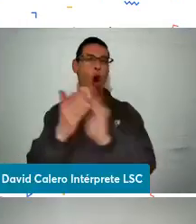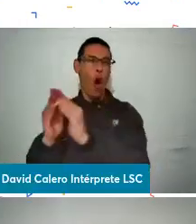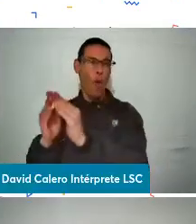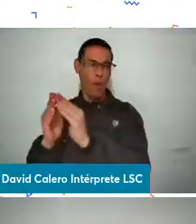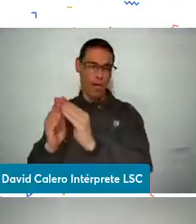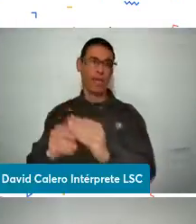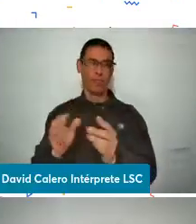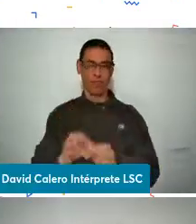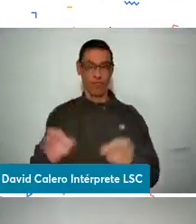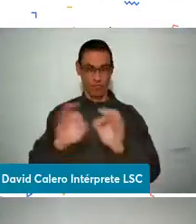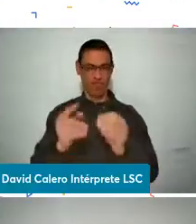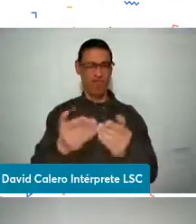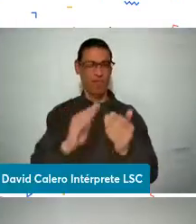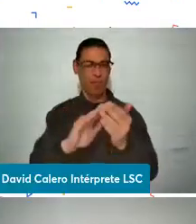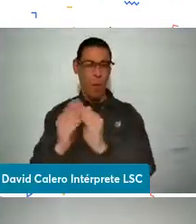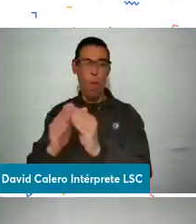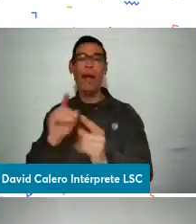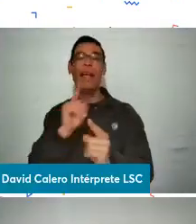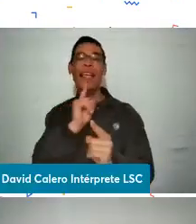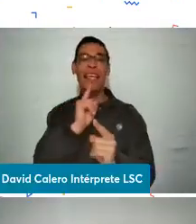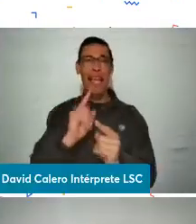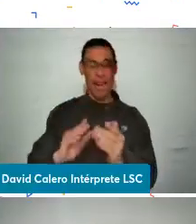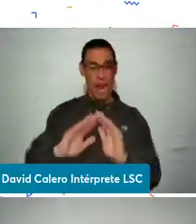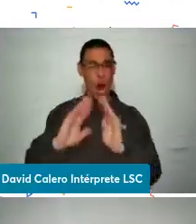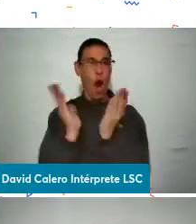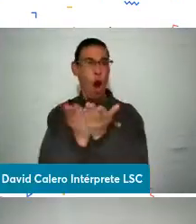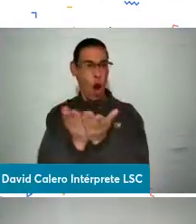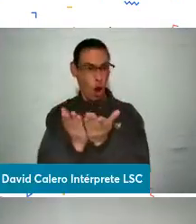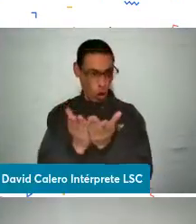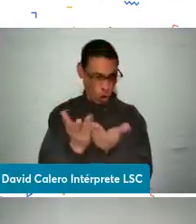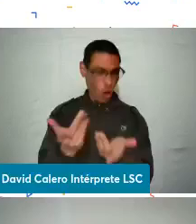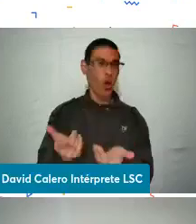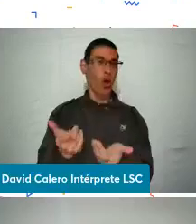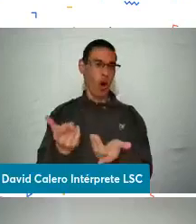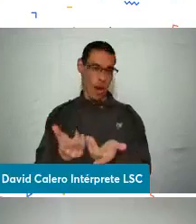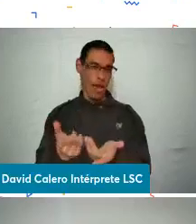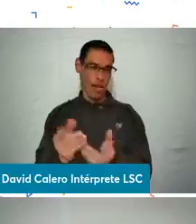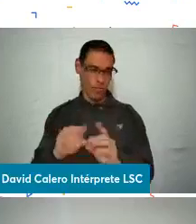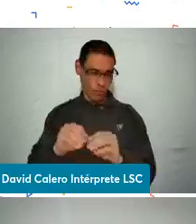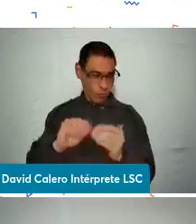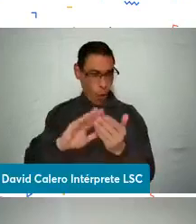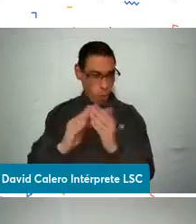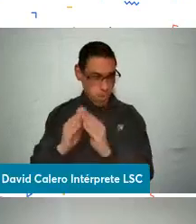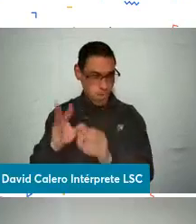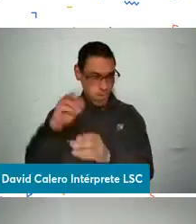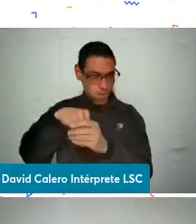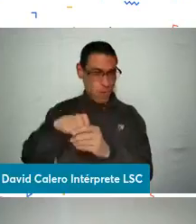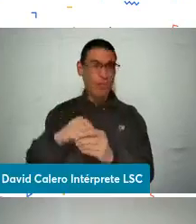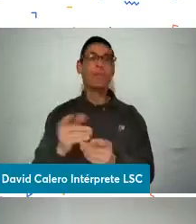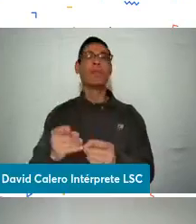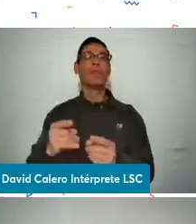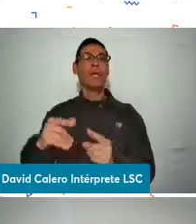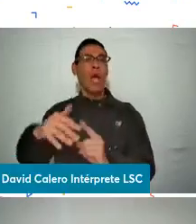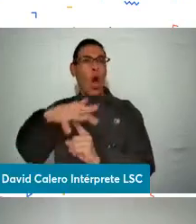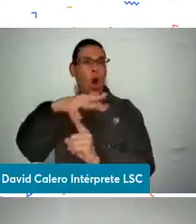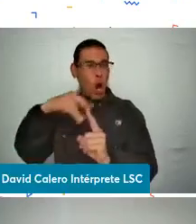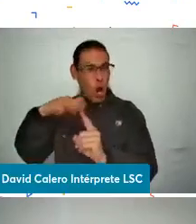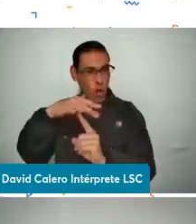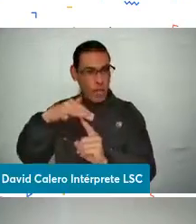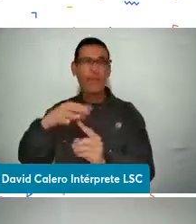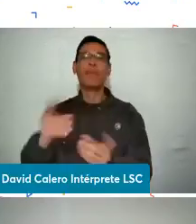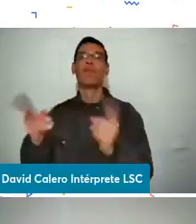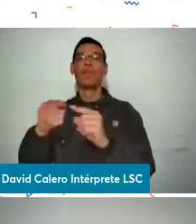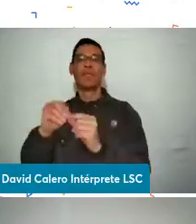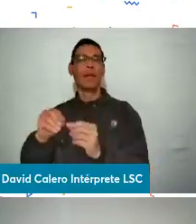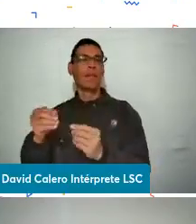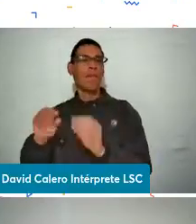educativa, contexto y familia. Eso es clave, articular esos tres conceptos, esas tres palabritas